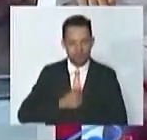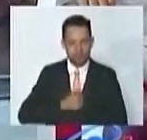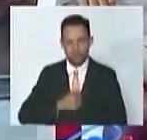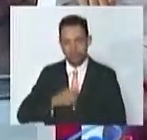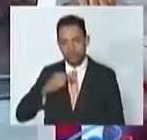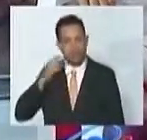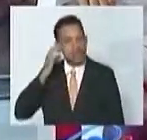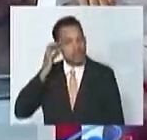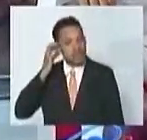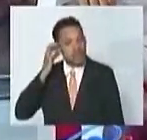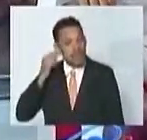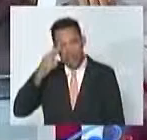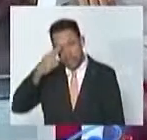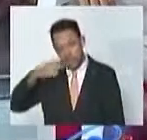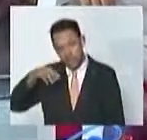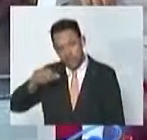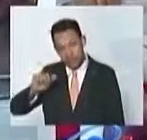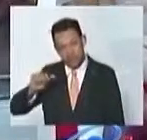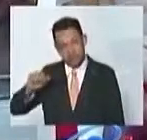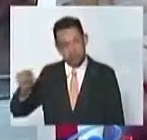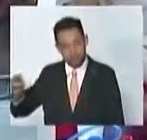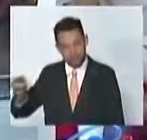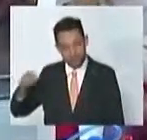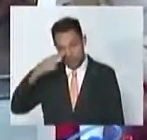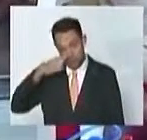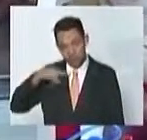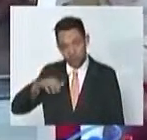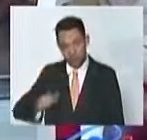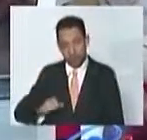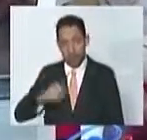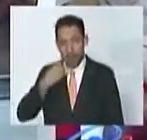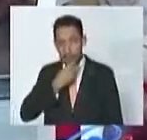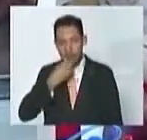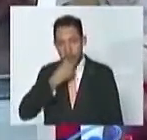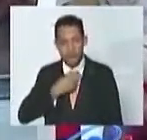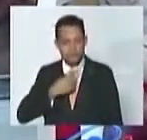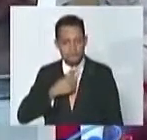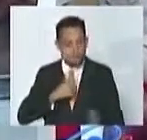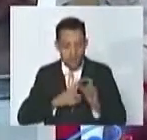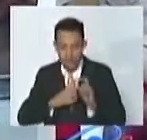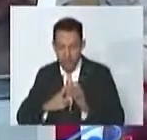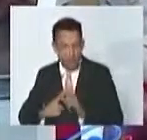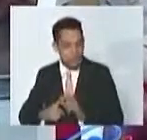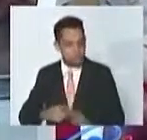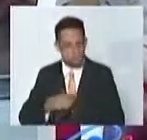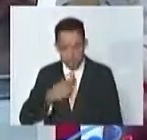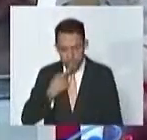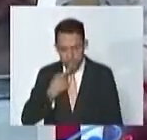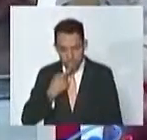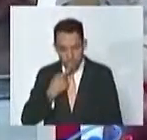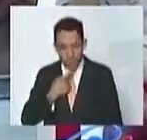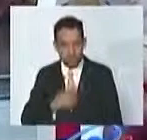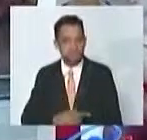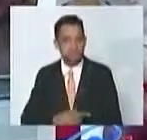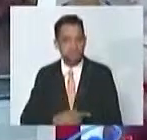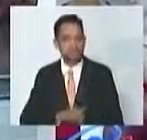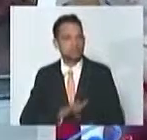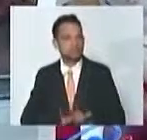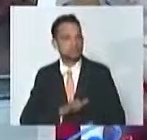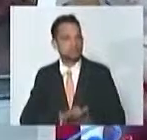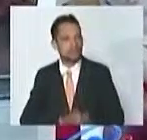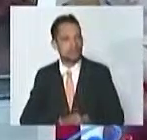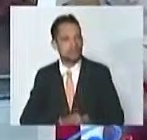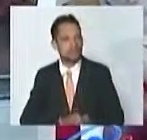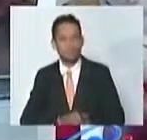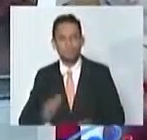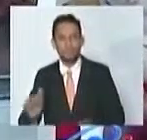hija. Cuando mi hija tenía 7 años, no hablaba muy bien. Por ende, no fue capaz de